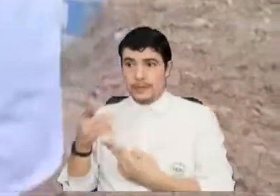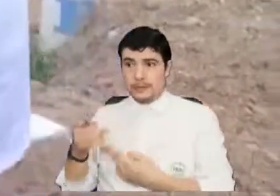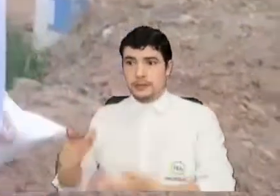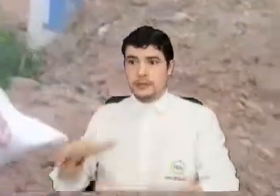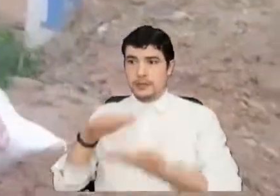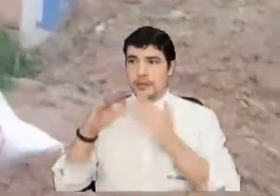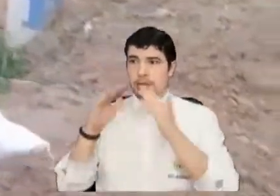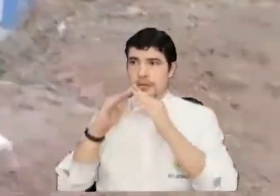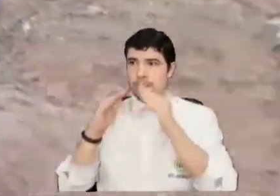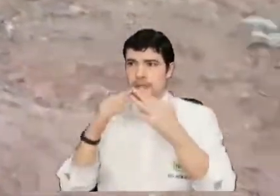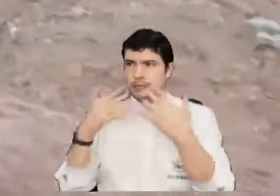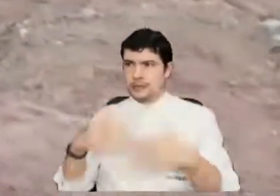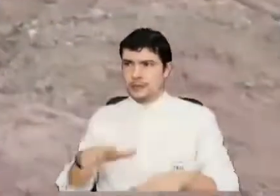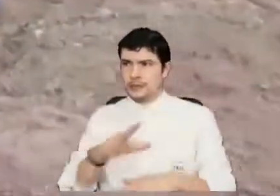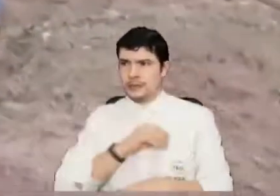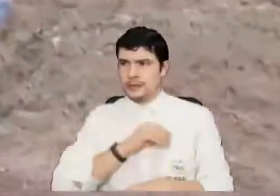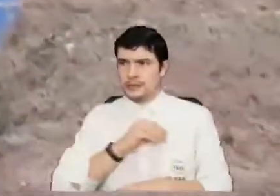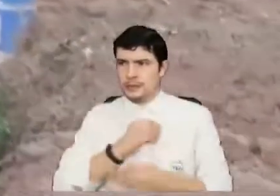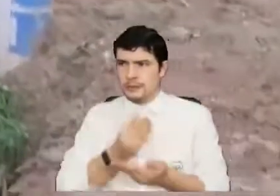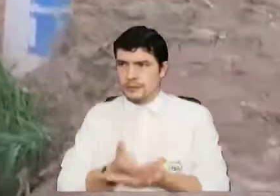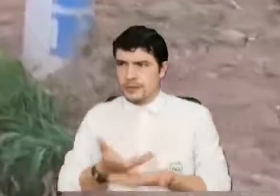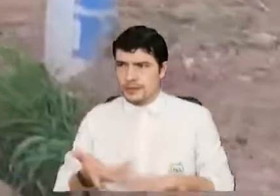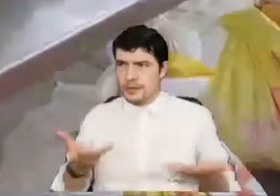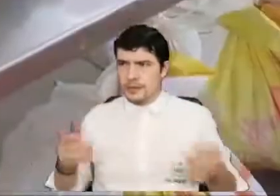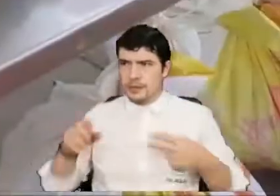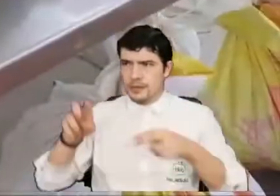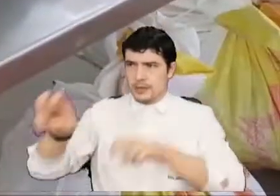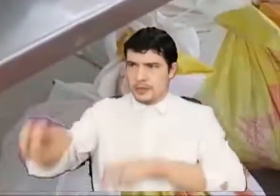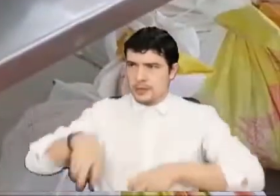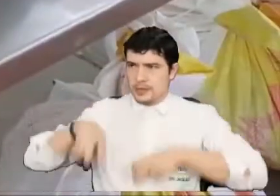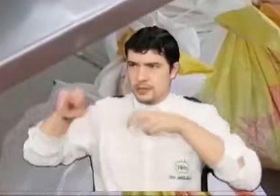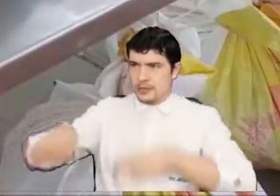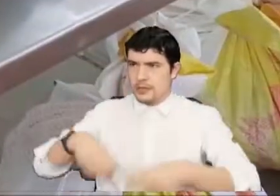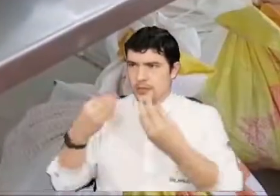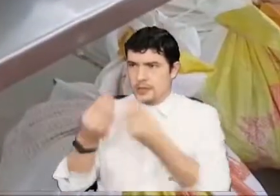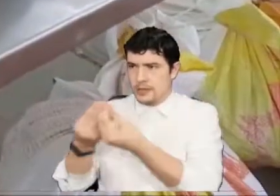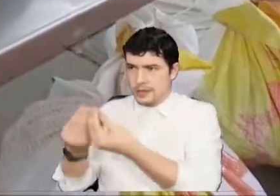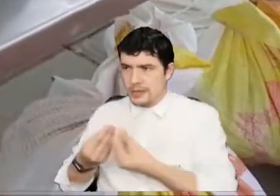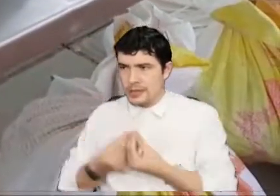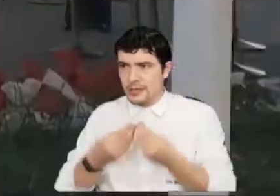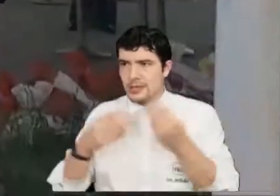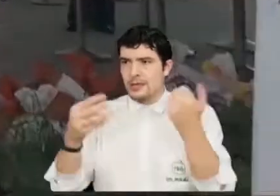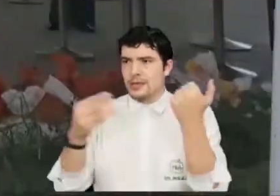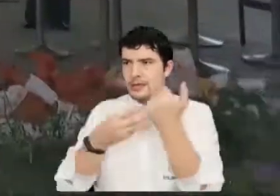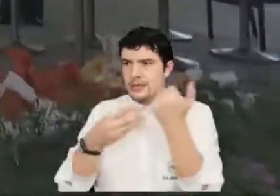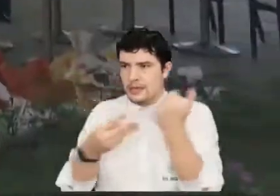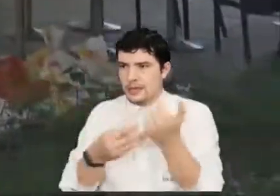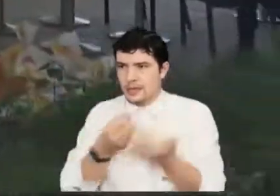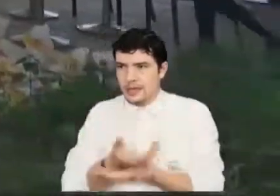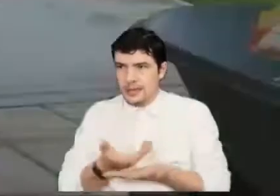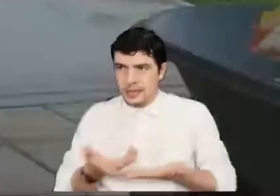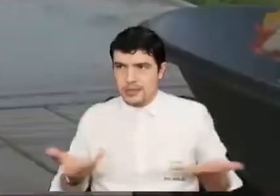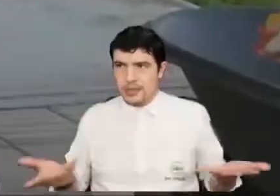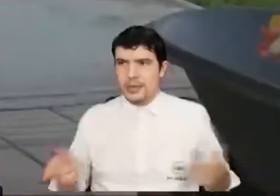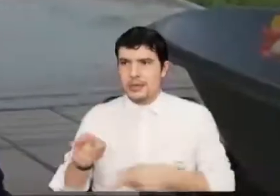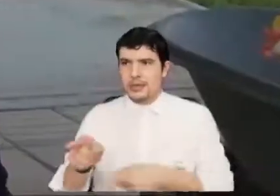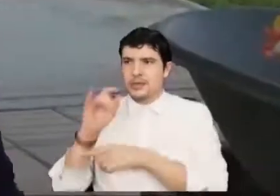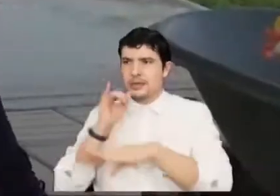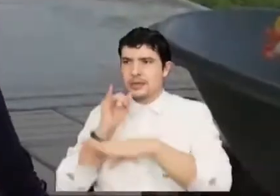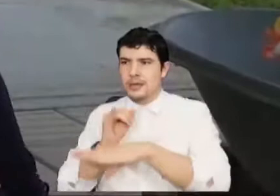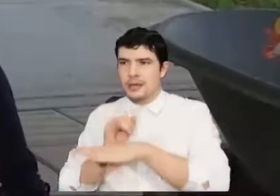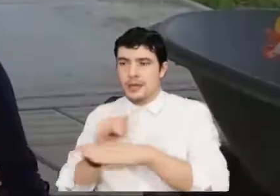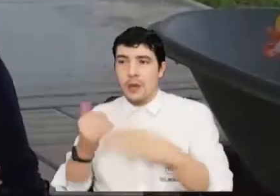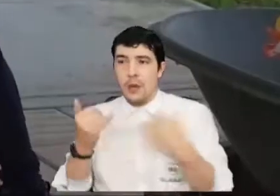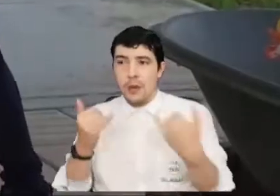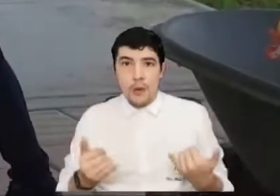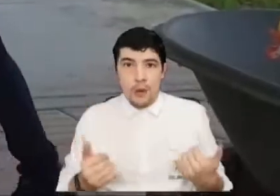un mercado con productos cultivados por sus compañeros del Sena, productos que salieron de las granjas de la institución y hoy llenan